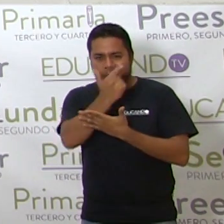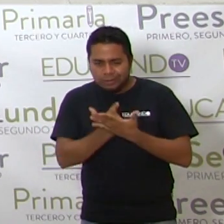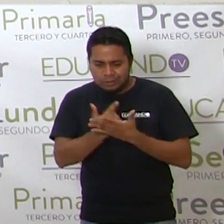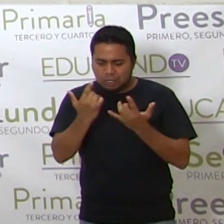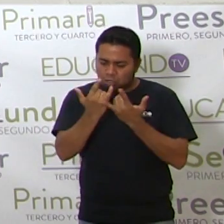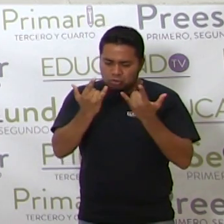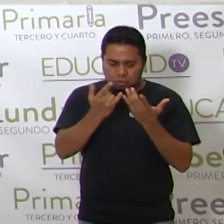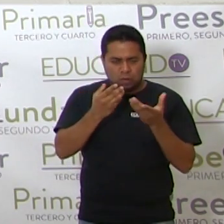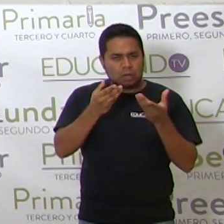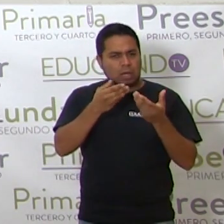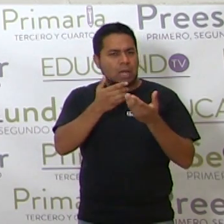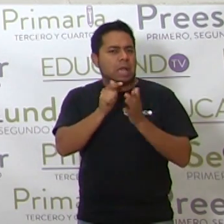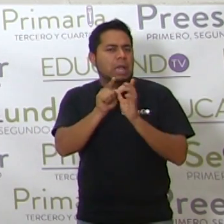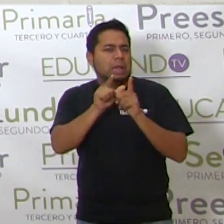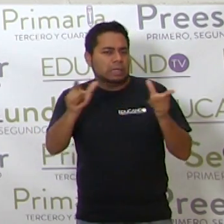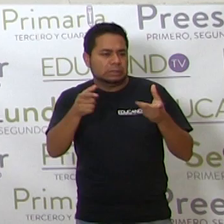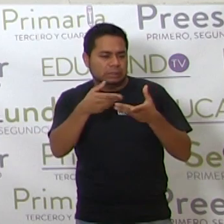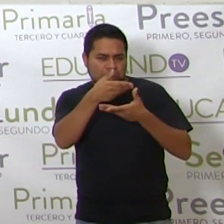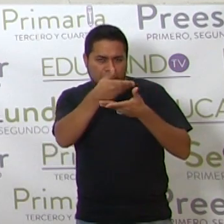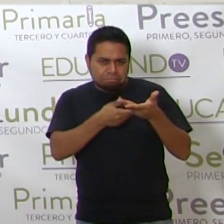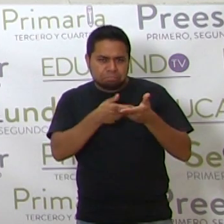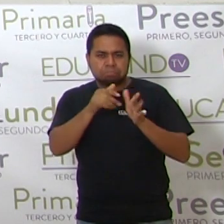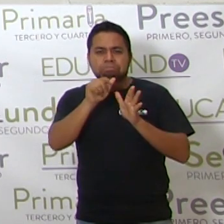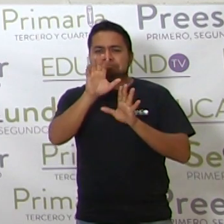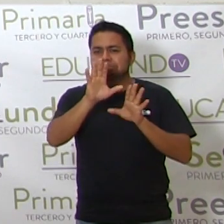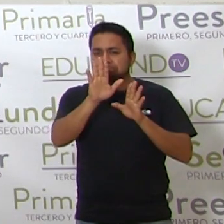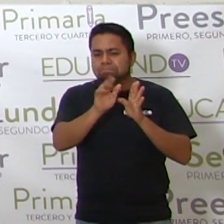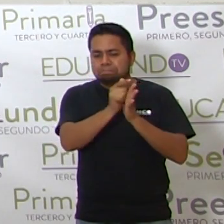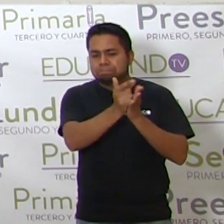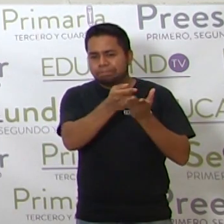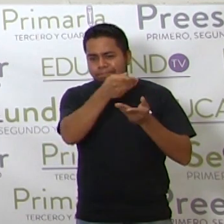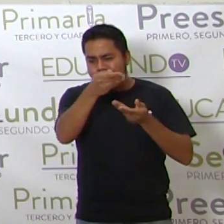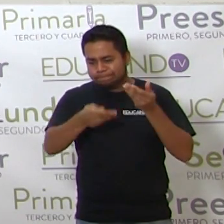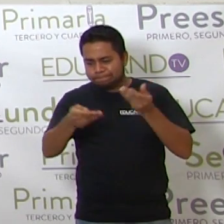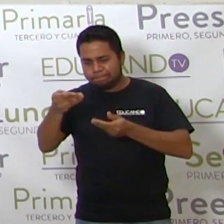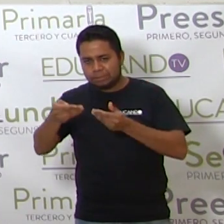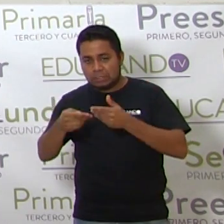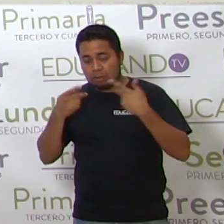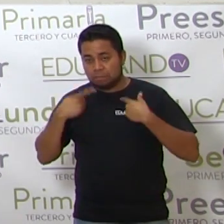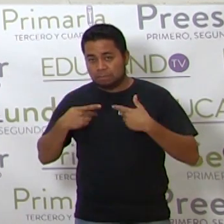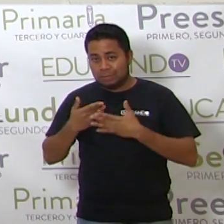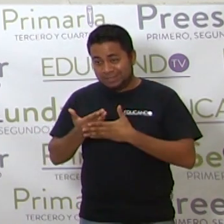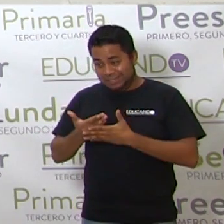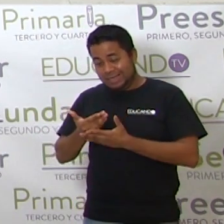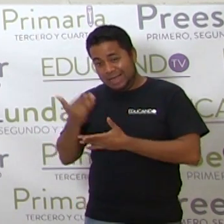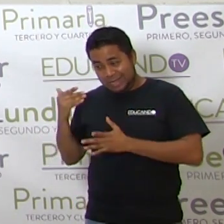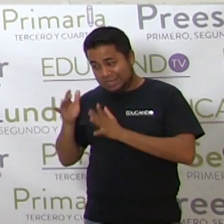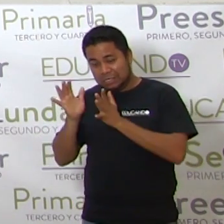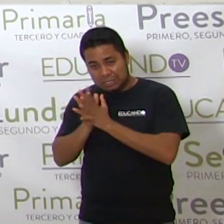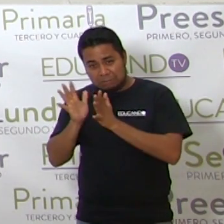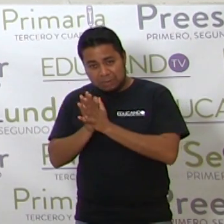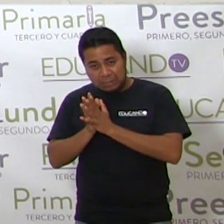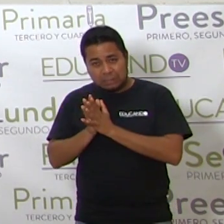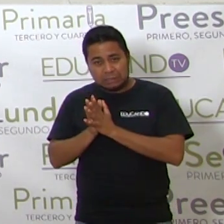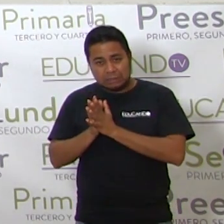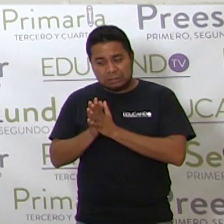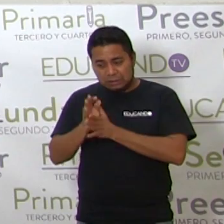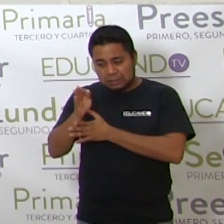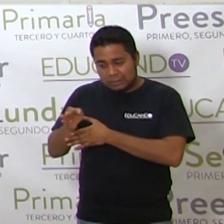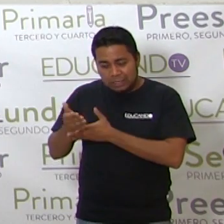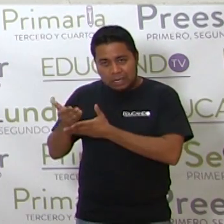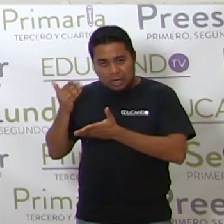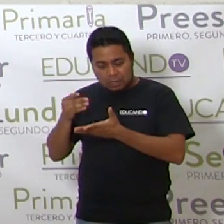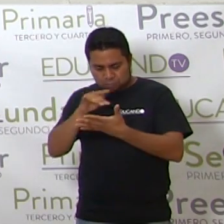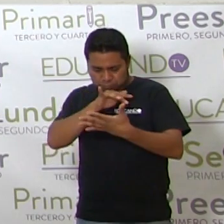libretos y hay muchos actores que leen antes de participar en la obra de teatro